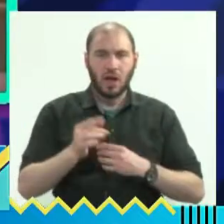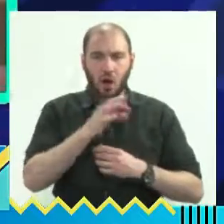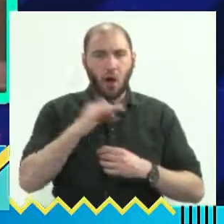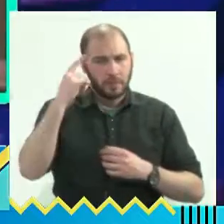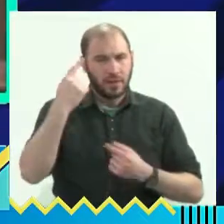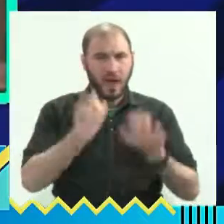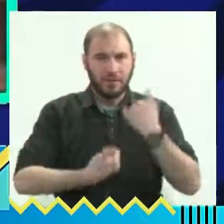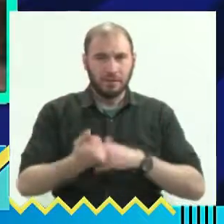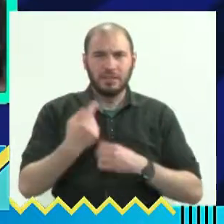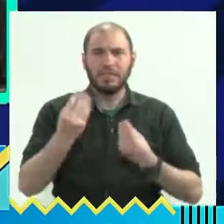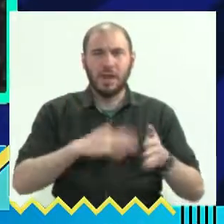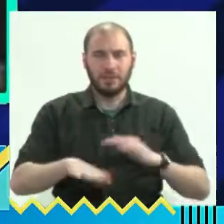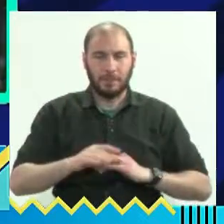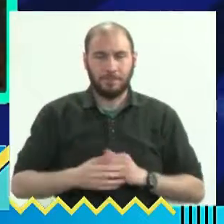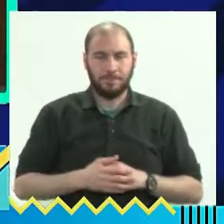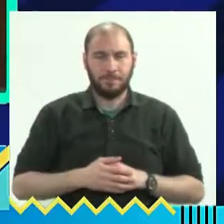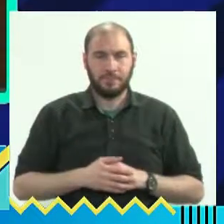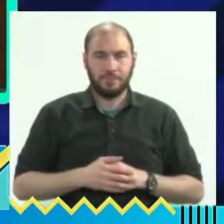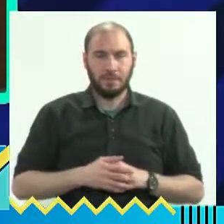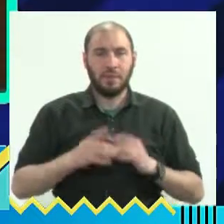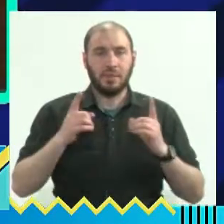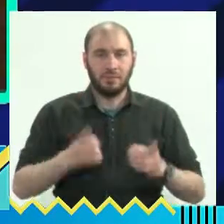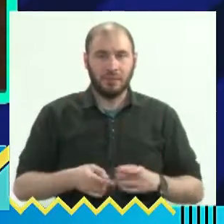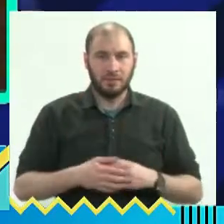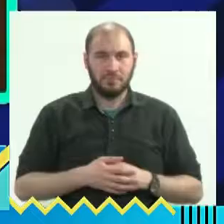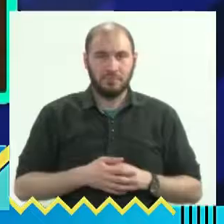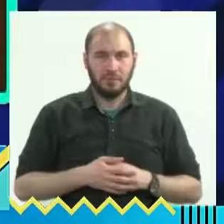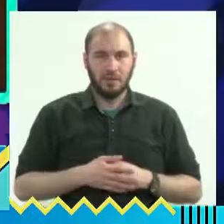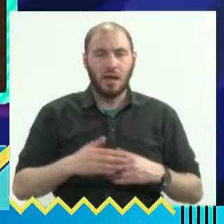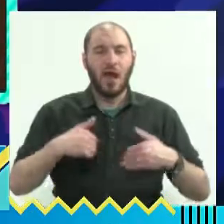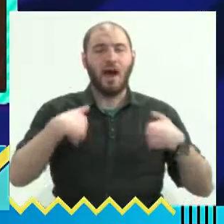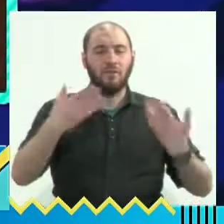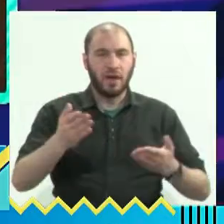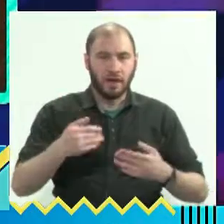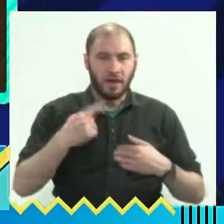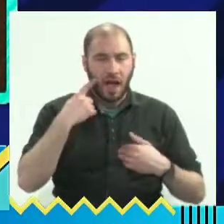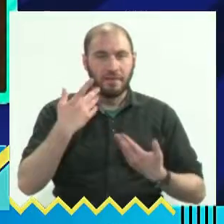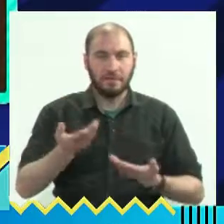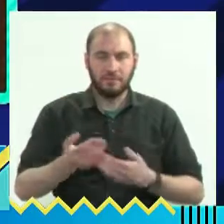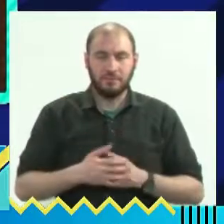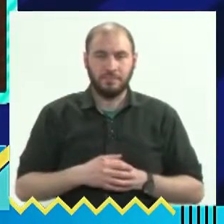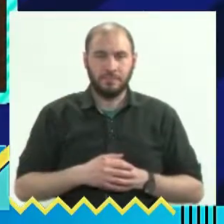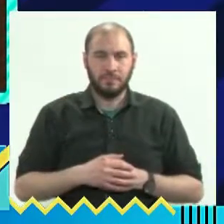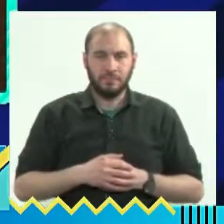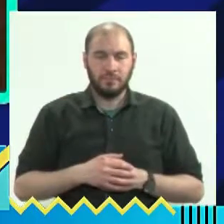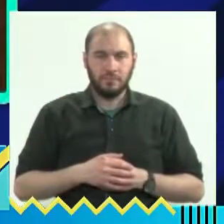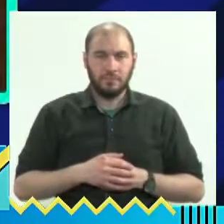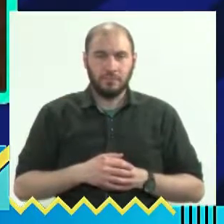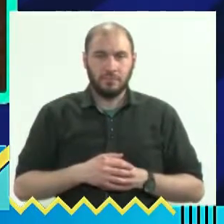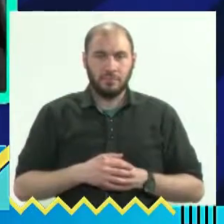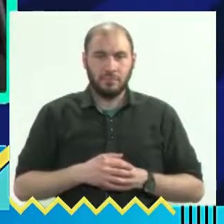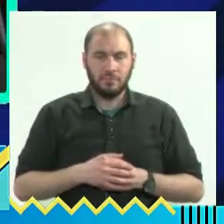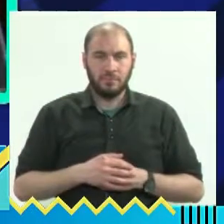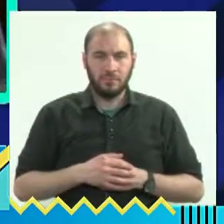opinaban y qué se hacía. Y además salir afuera del partido. Así fue que, bueno,